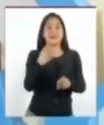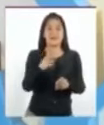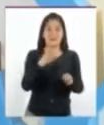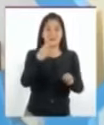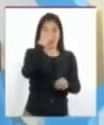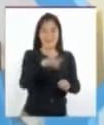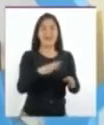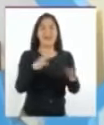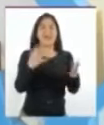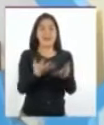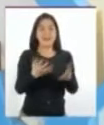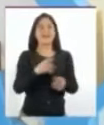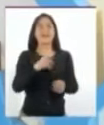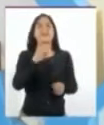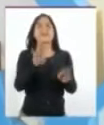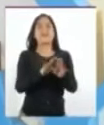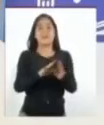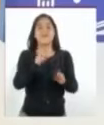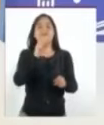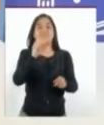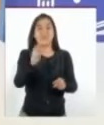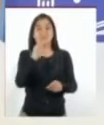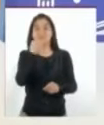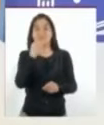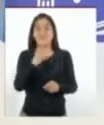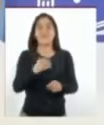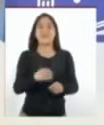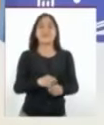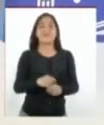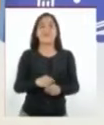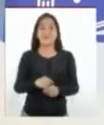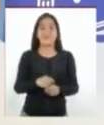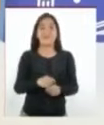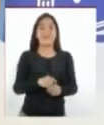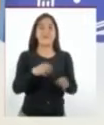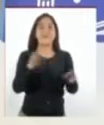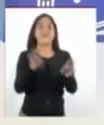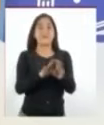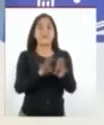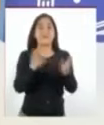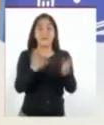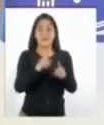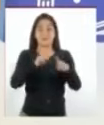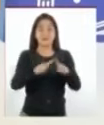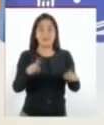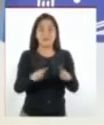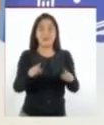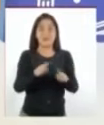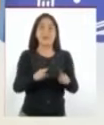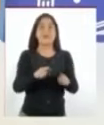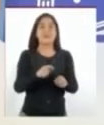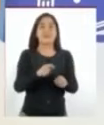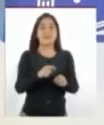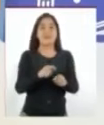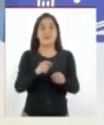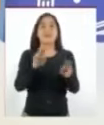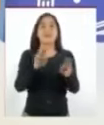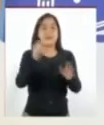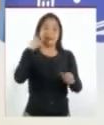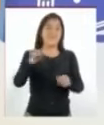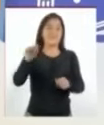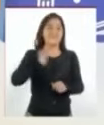eran parcialmente sedentarios. Poder identificar cómo vivían los grupos humanos hace miles de